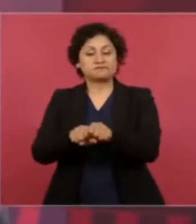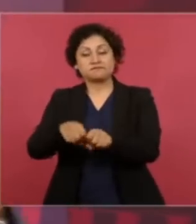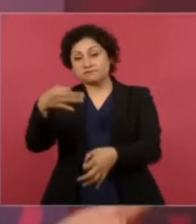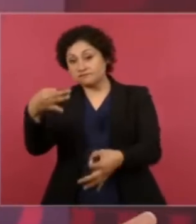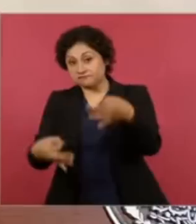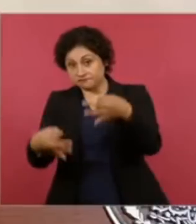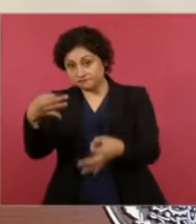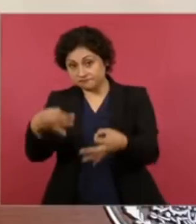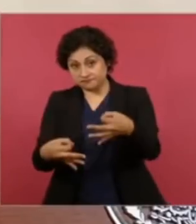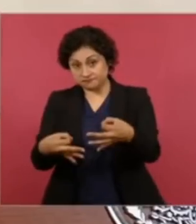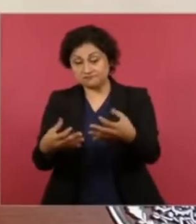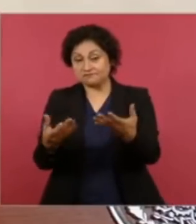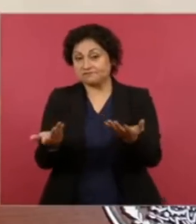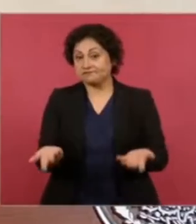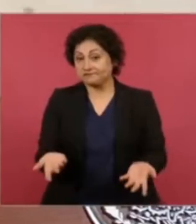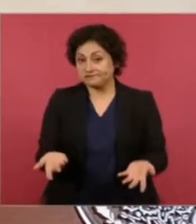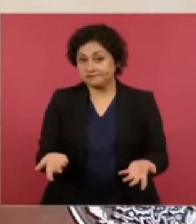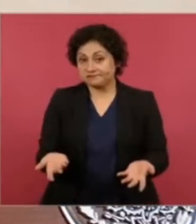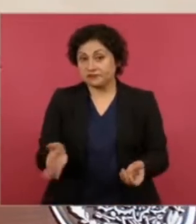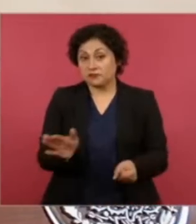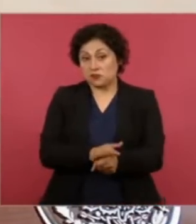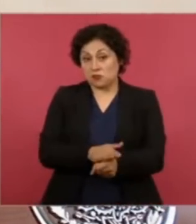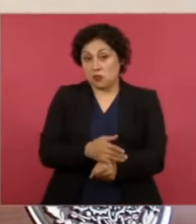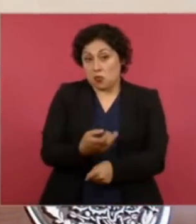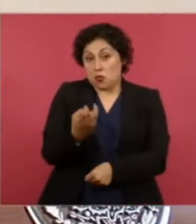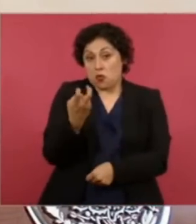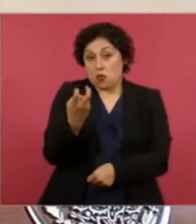Por eso se ampara